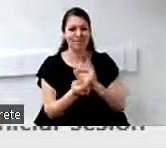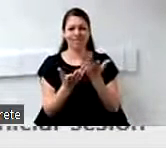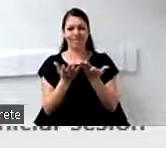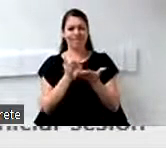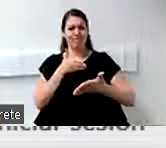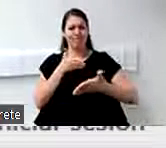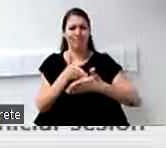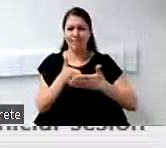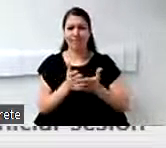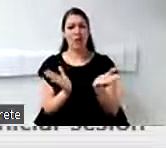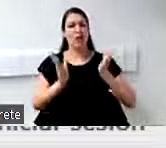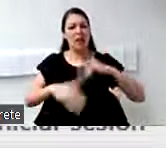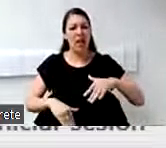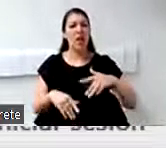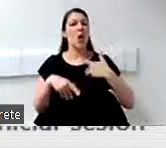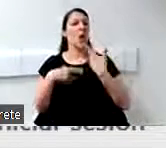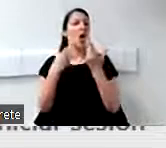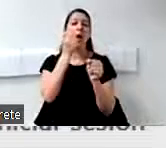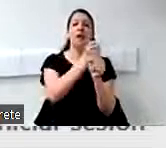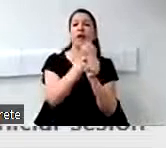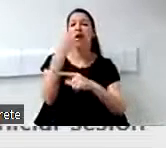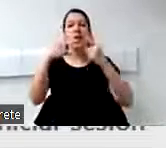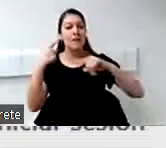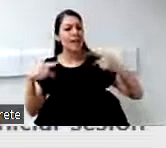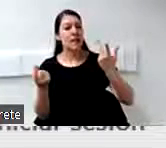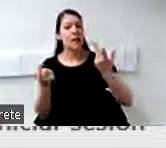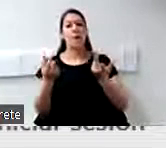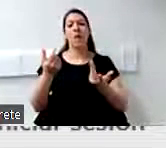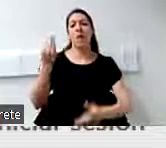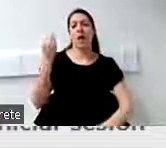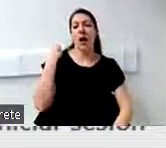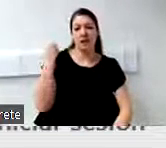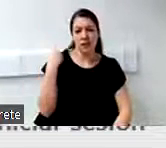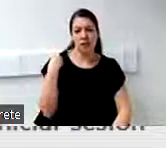la desmotivación, el multiempleo, sobrecarga.